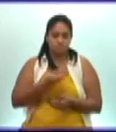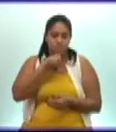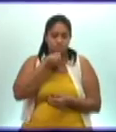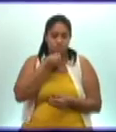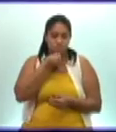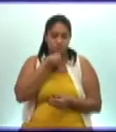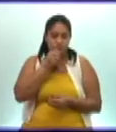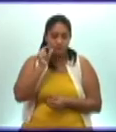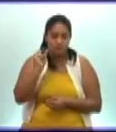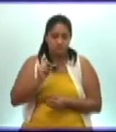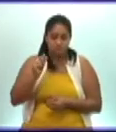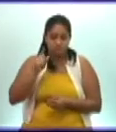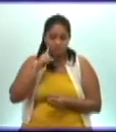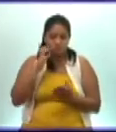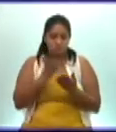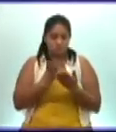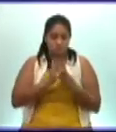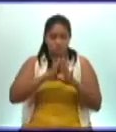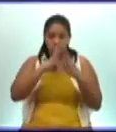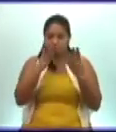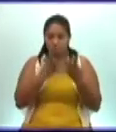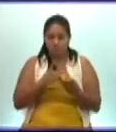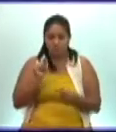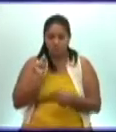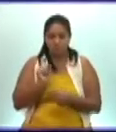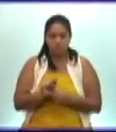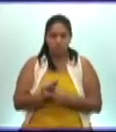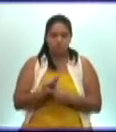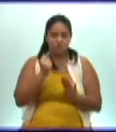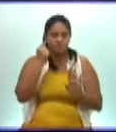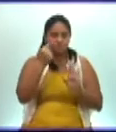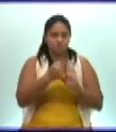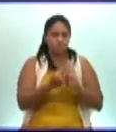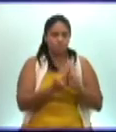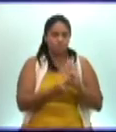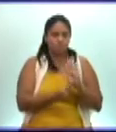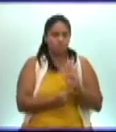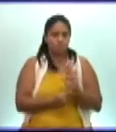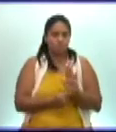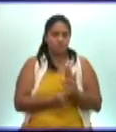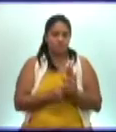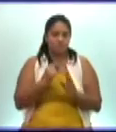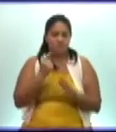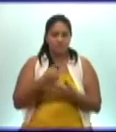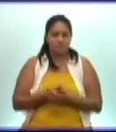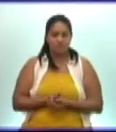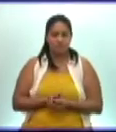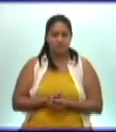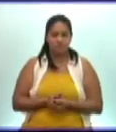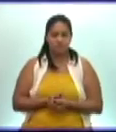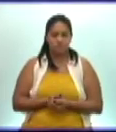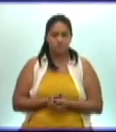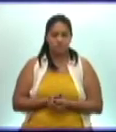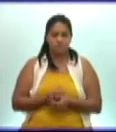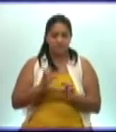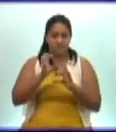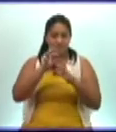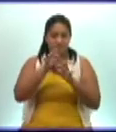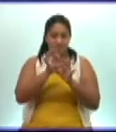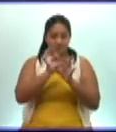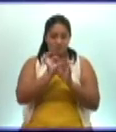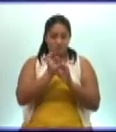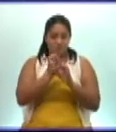identificar la composición química de un objeto y determinar tales propiedades físicas como la temperatura y la densidad. El telescopio espacial Spitzer de la